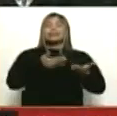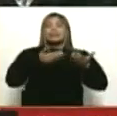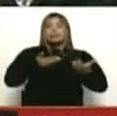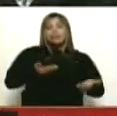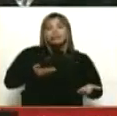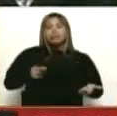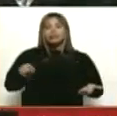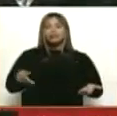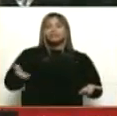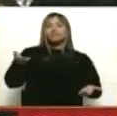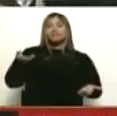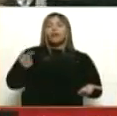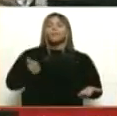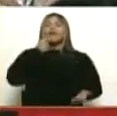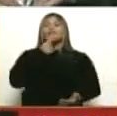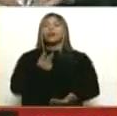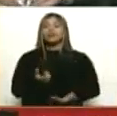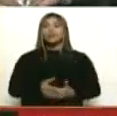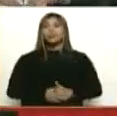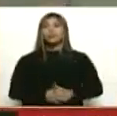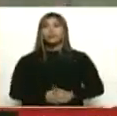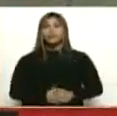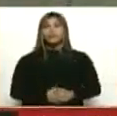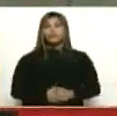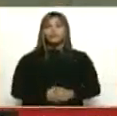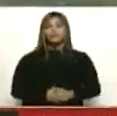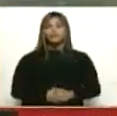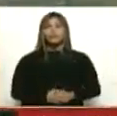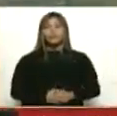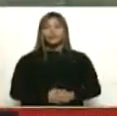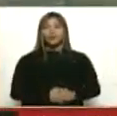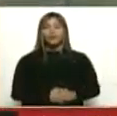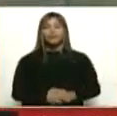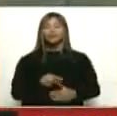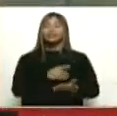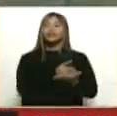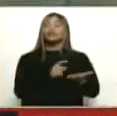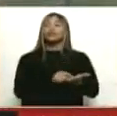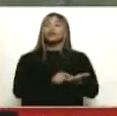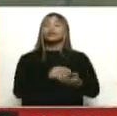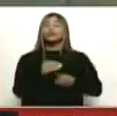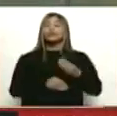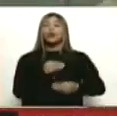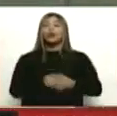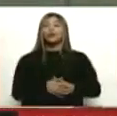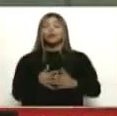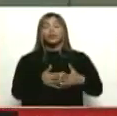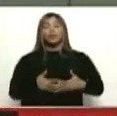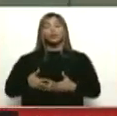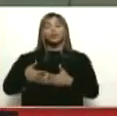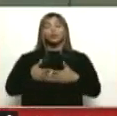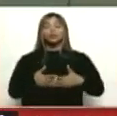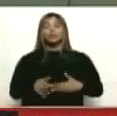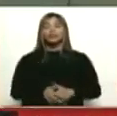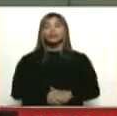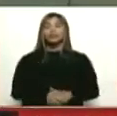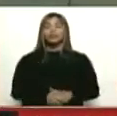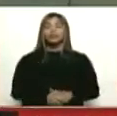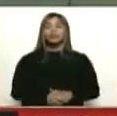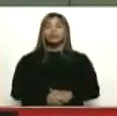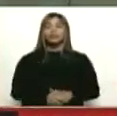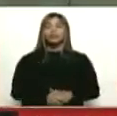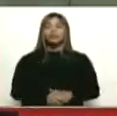interpretación del decreto de Obama. Ahora bien, dos cosas. Este decreto lo emite Estados Unidos. Este